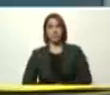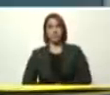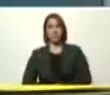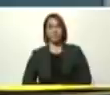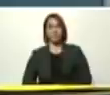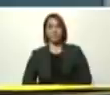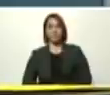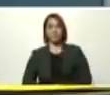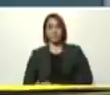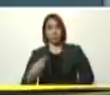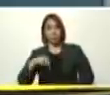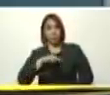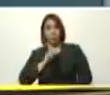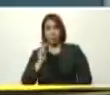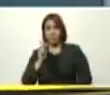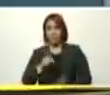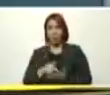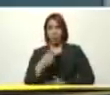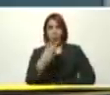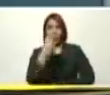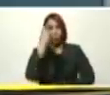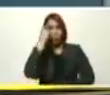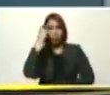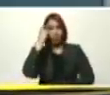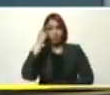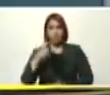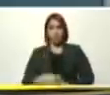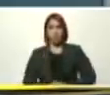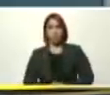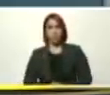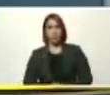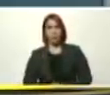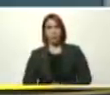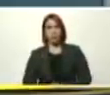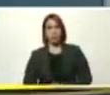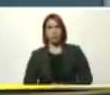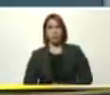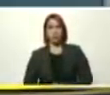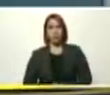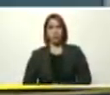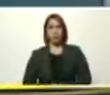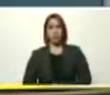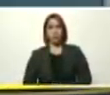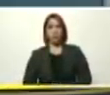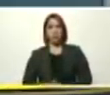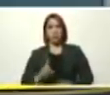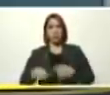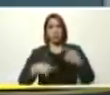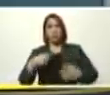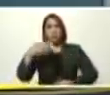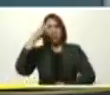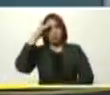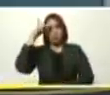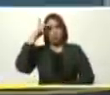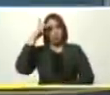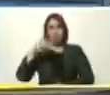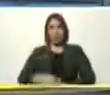Para eso hemos venido a este taller de 2 días. Ya fue instalado por Delcy y Diosdado.